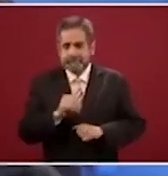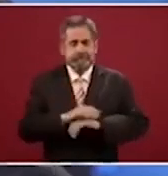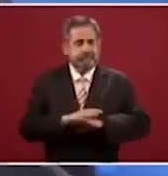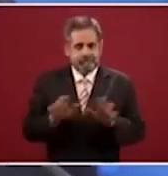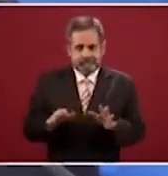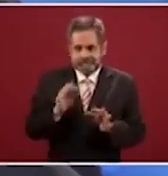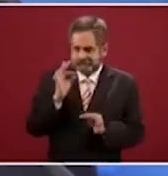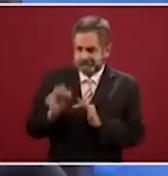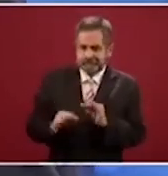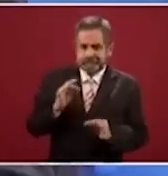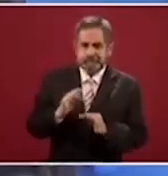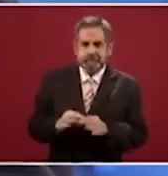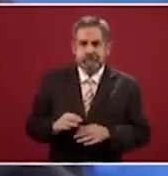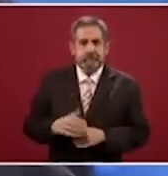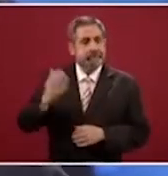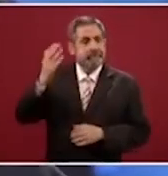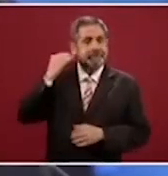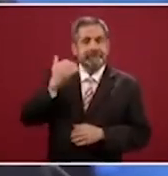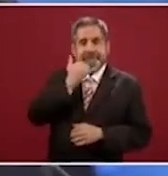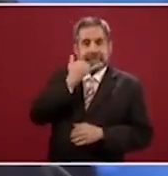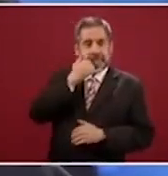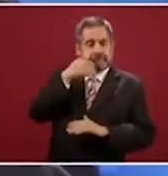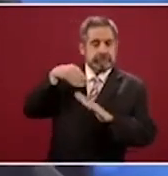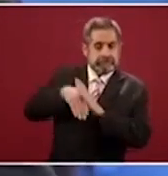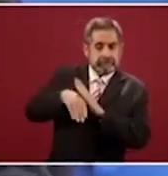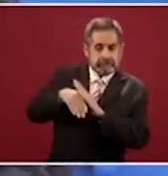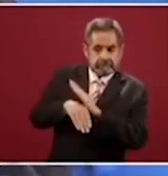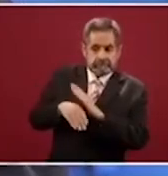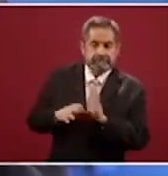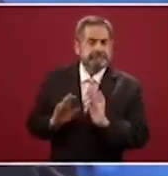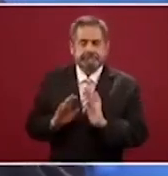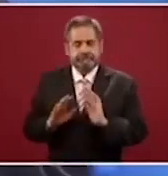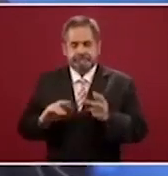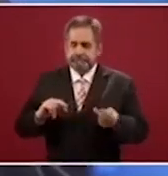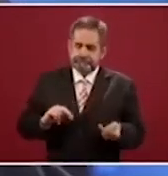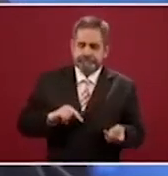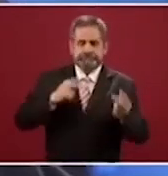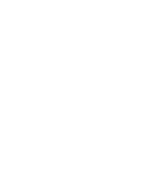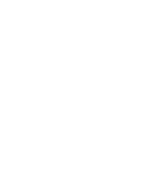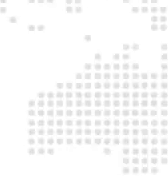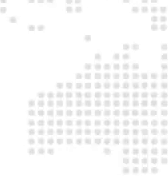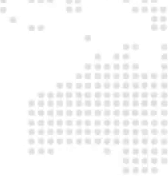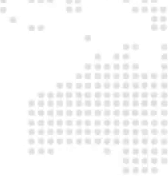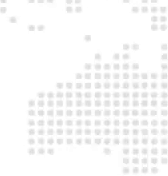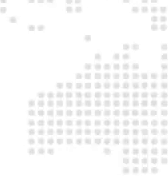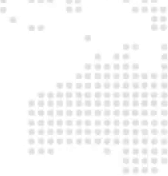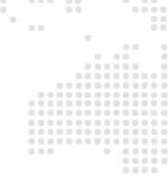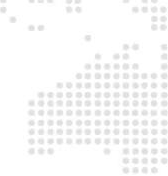números rojos que tenía la lotería se cambiaron a números negros.